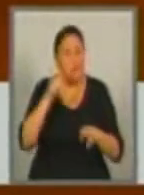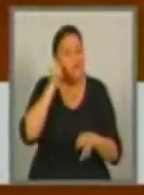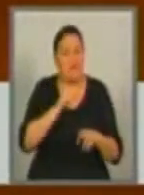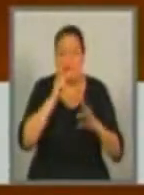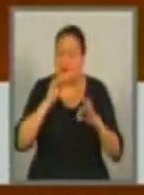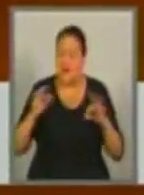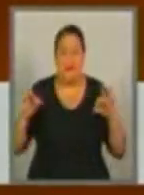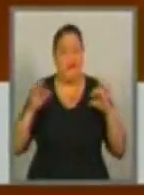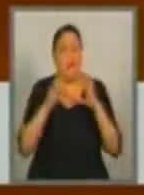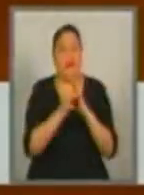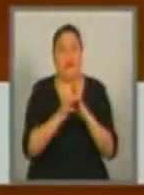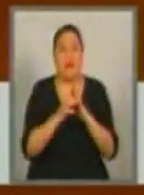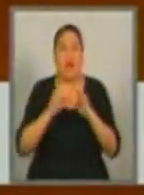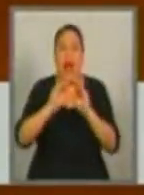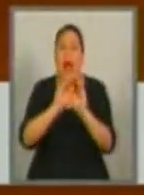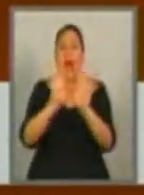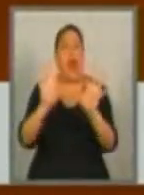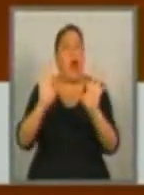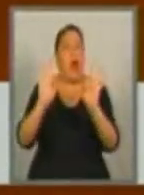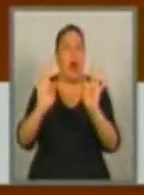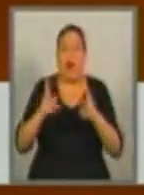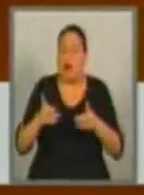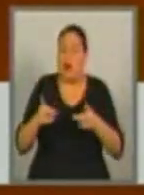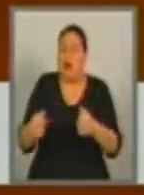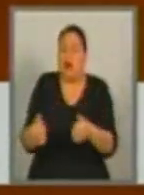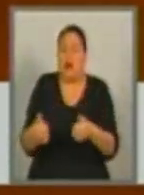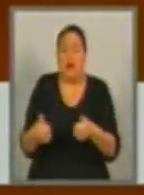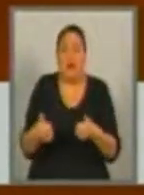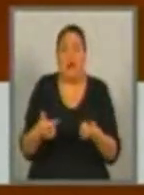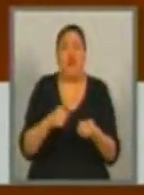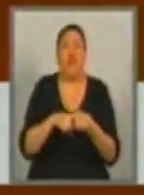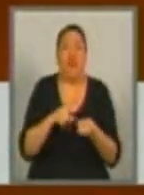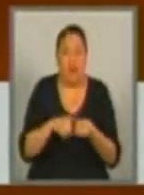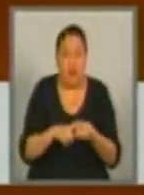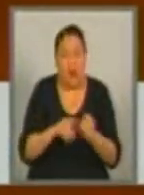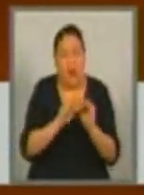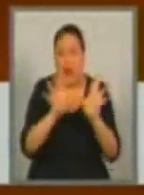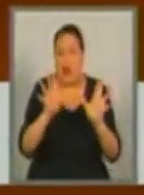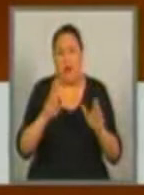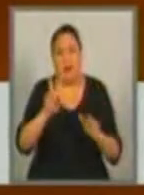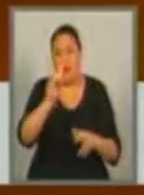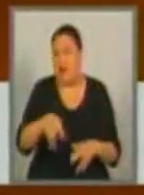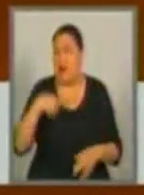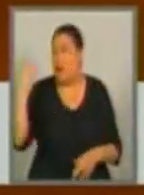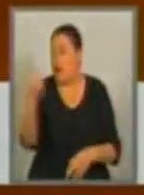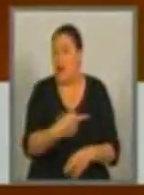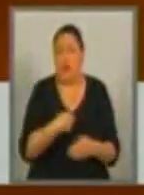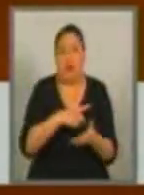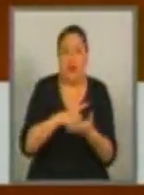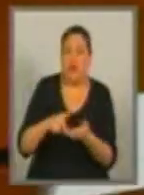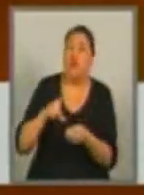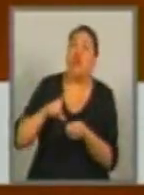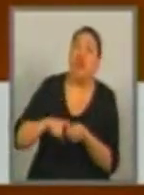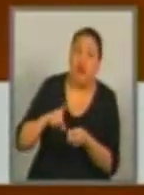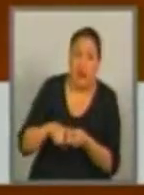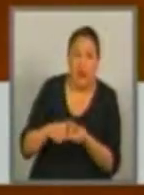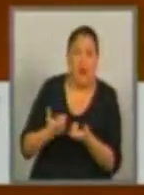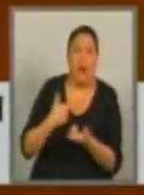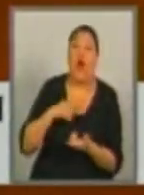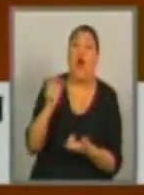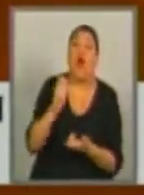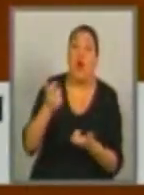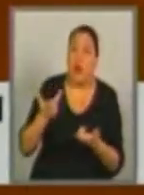la transparencia. En efecto, todos tenemos el derecho a saber cuánto, cómo y en qué se gastan los